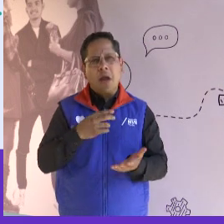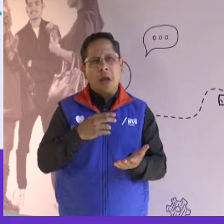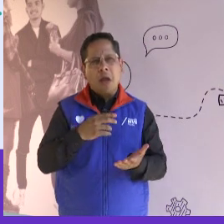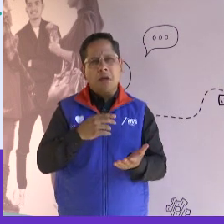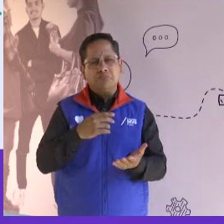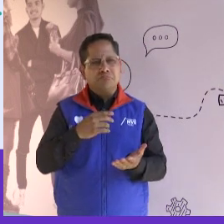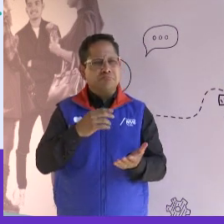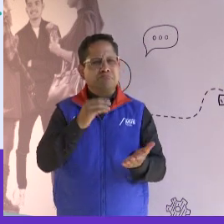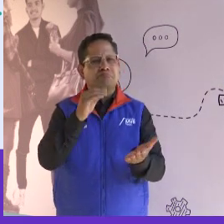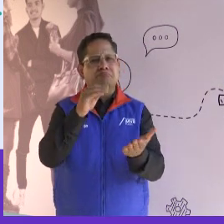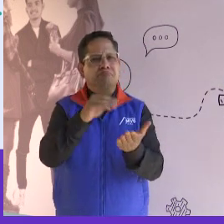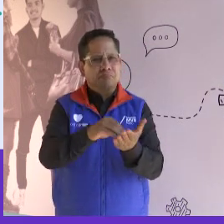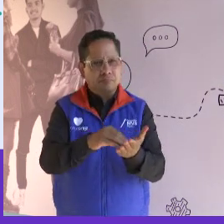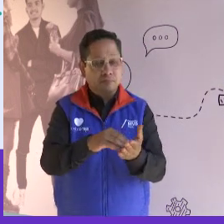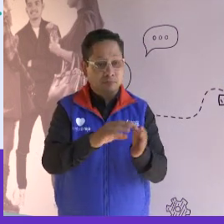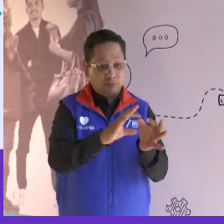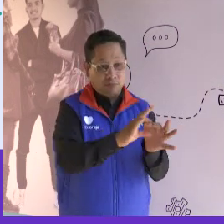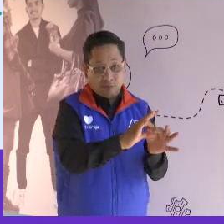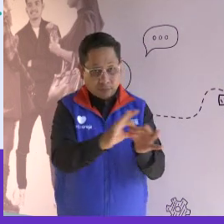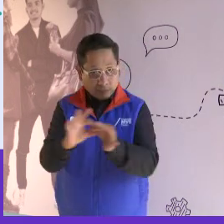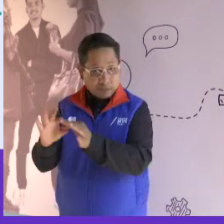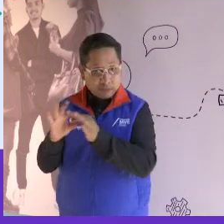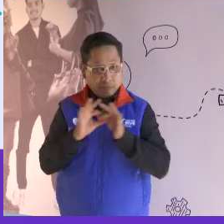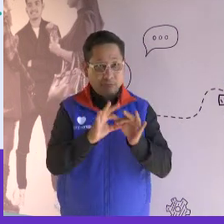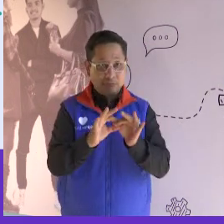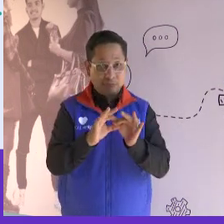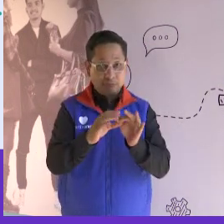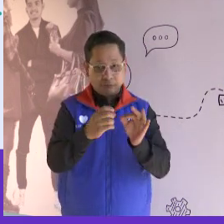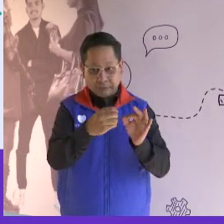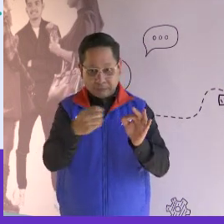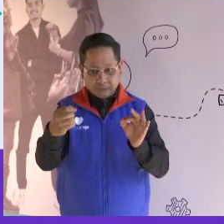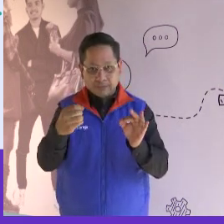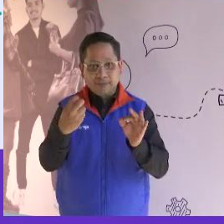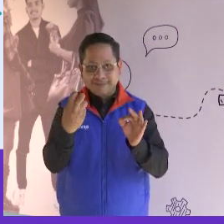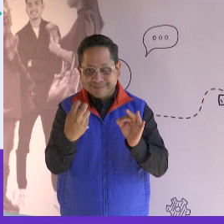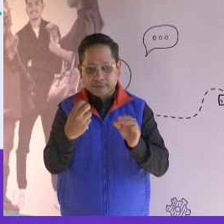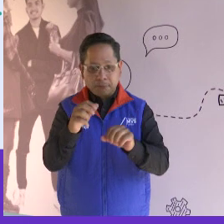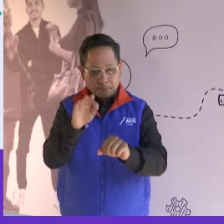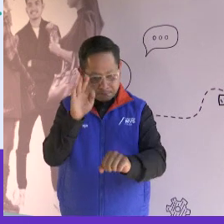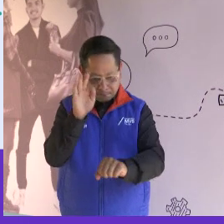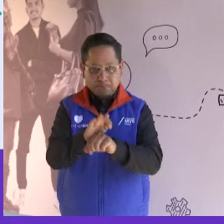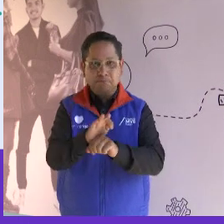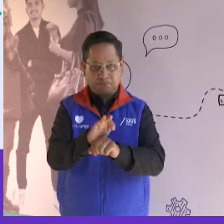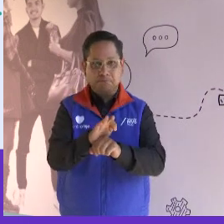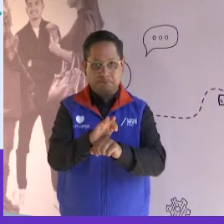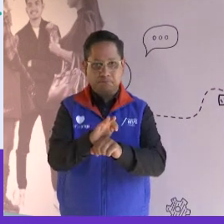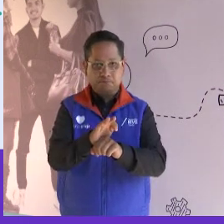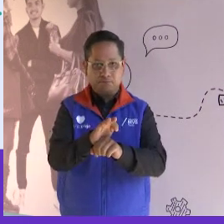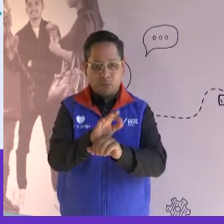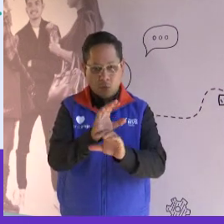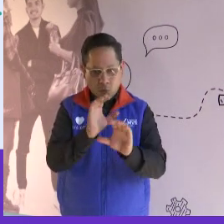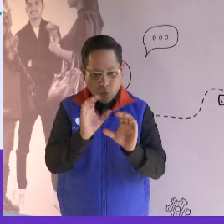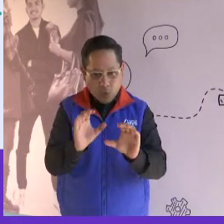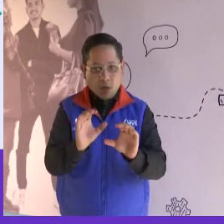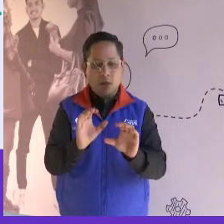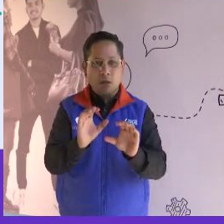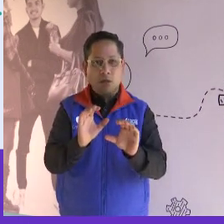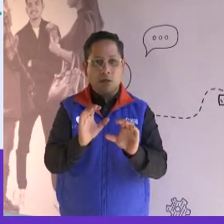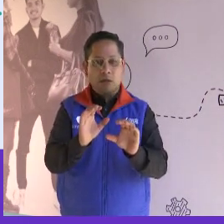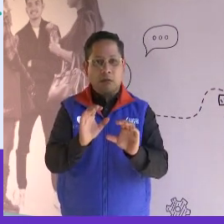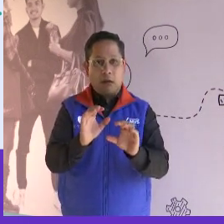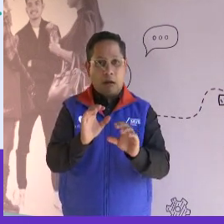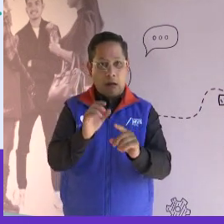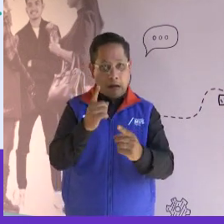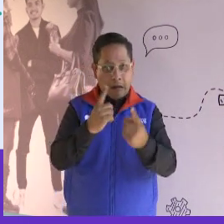el trabajo en red protege y esta palabra no es menor cuando existen